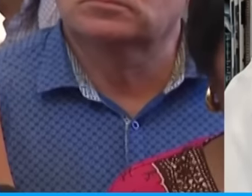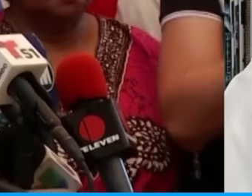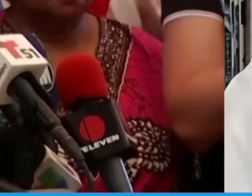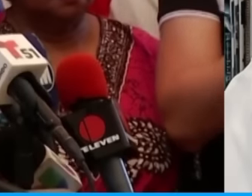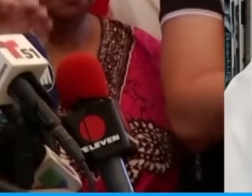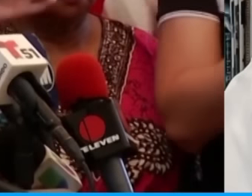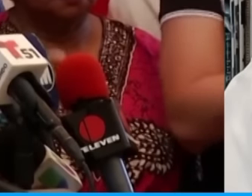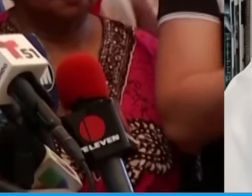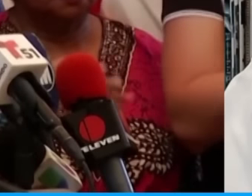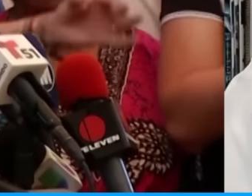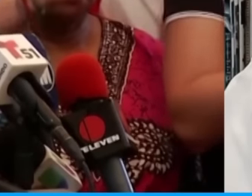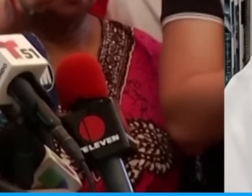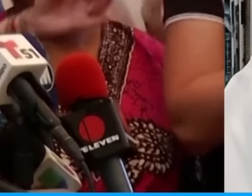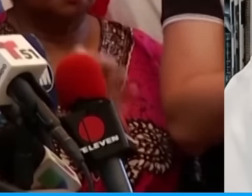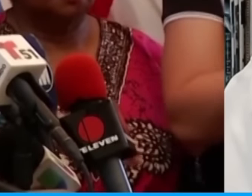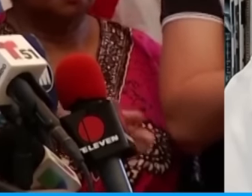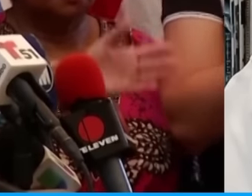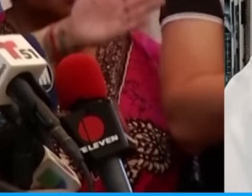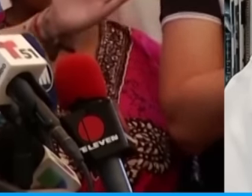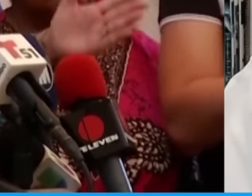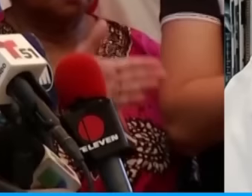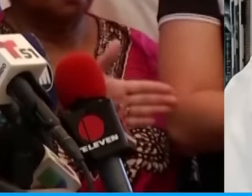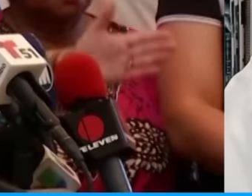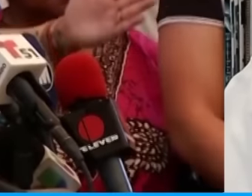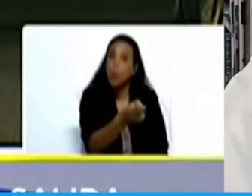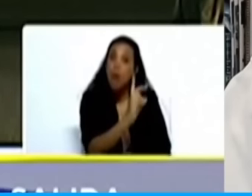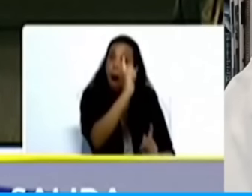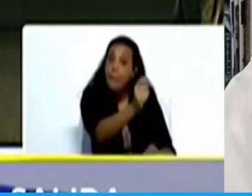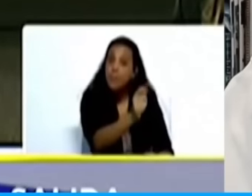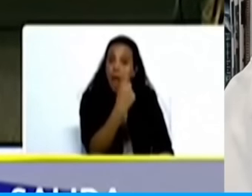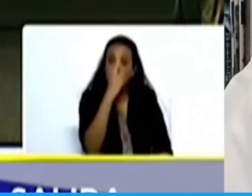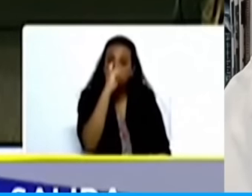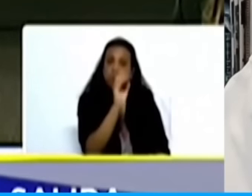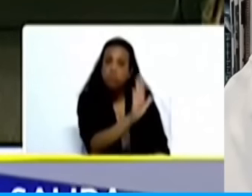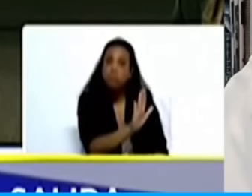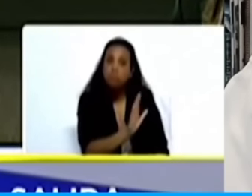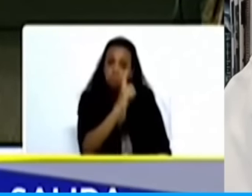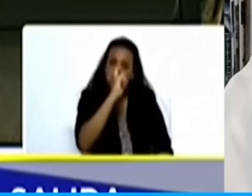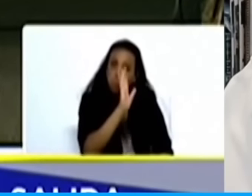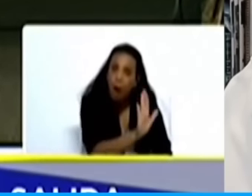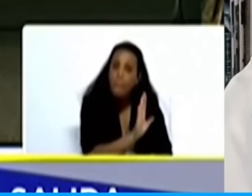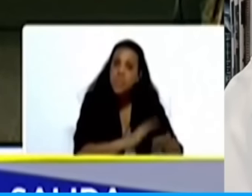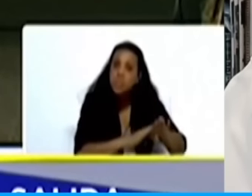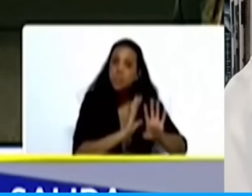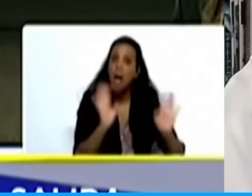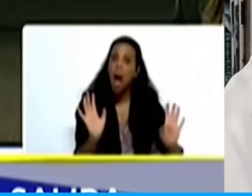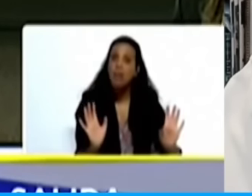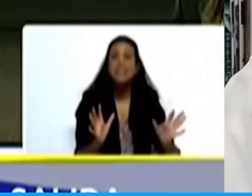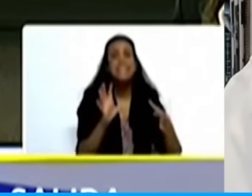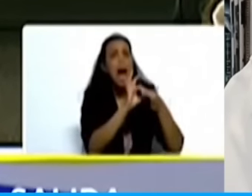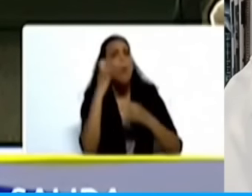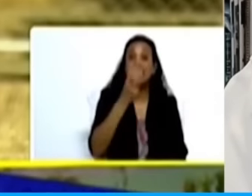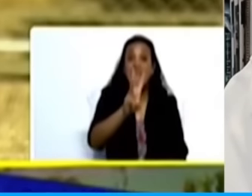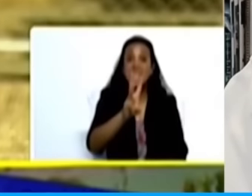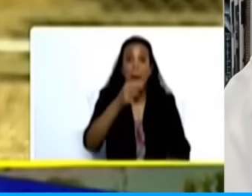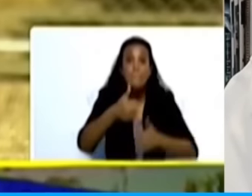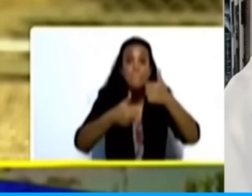incluso hacia una democracia defectuosa no obstante lo que estamos viendo Es que el régimen de Nicolás maduro ha decidido recorrer la senda que recorrió